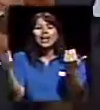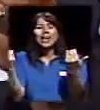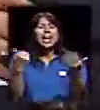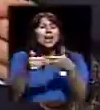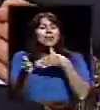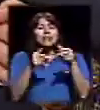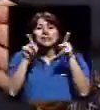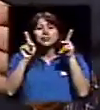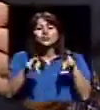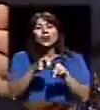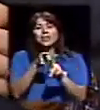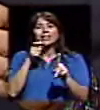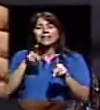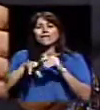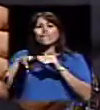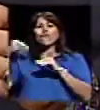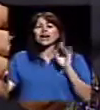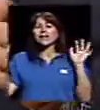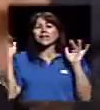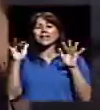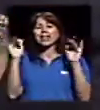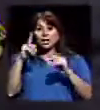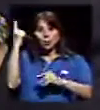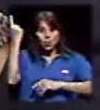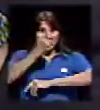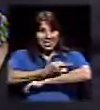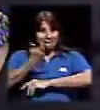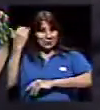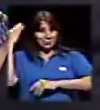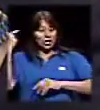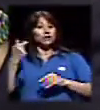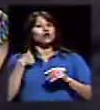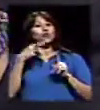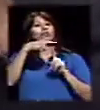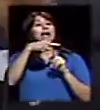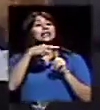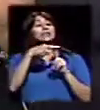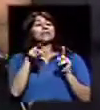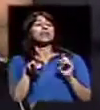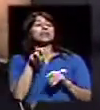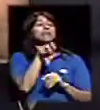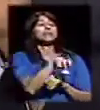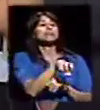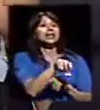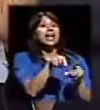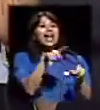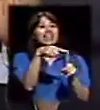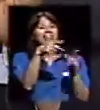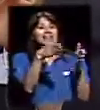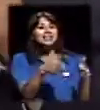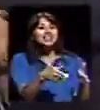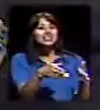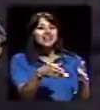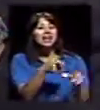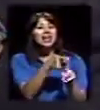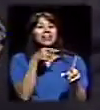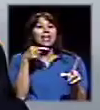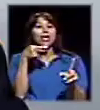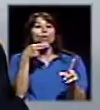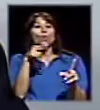Un día de estos me monté en un taxi y el taxista era húngaro. Qué interesante. Y usted puede comprar pan turco en Place